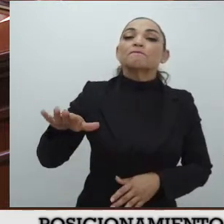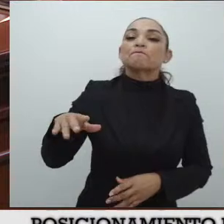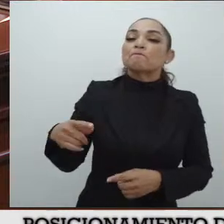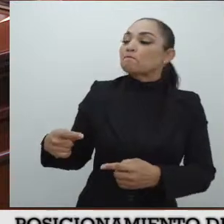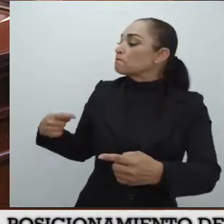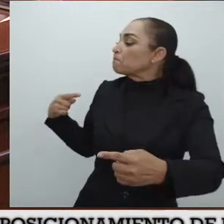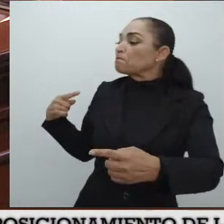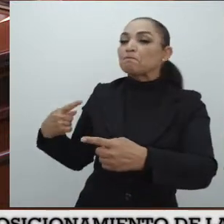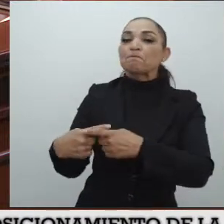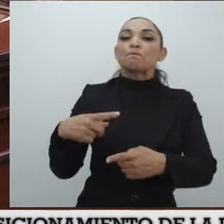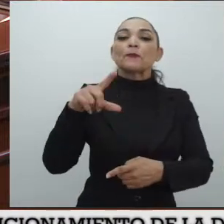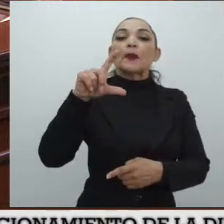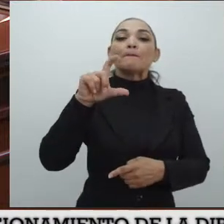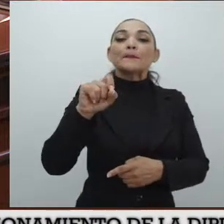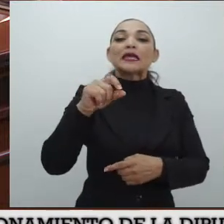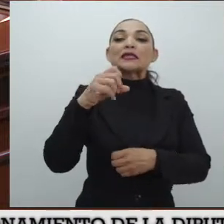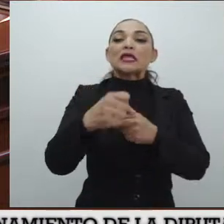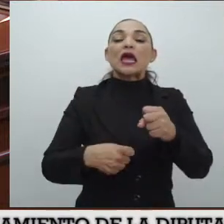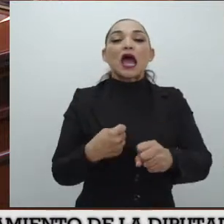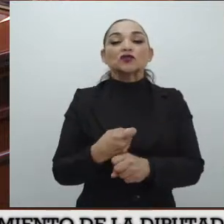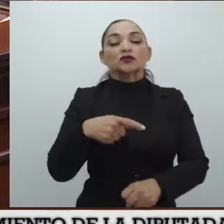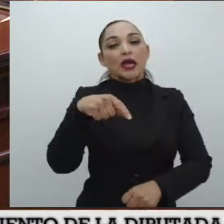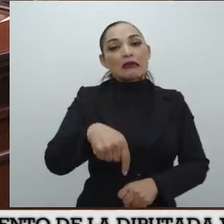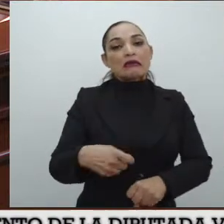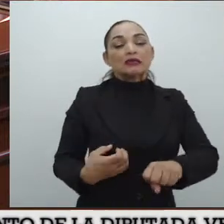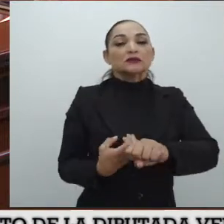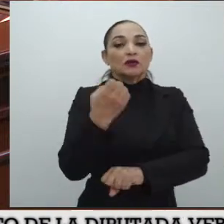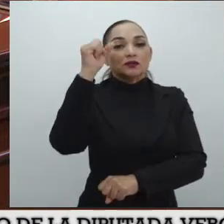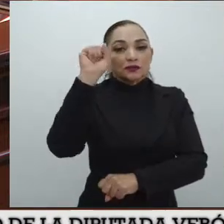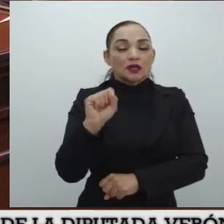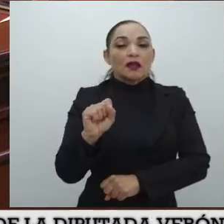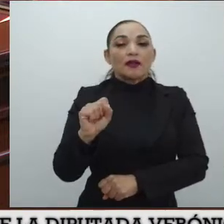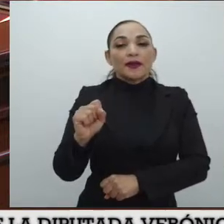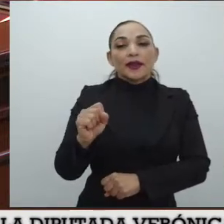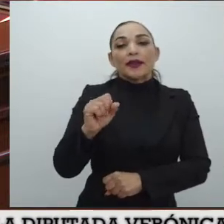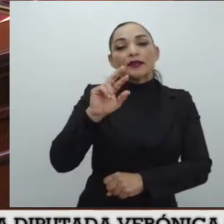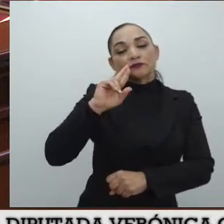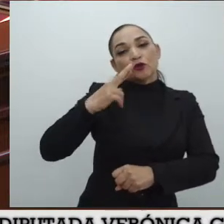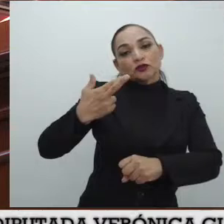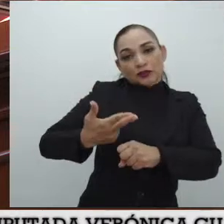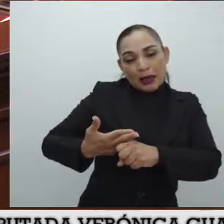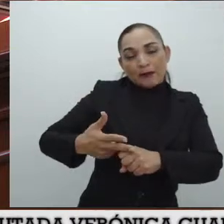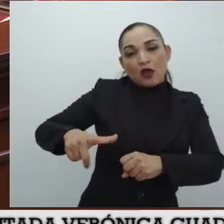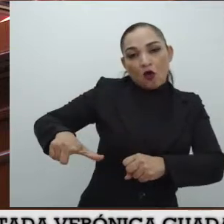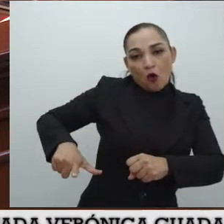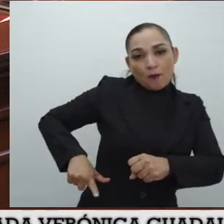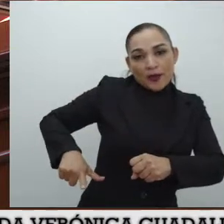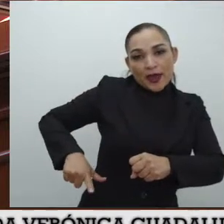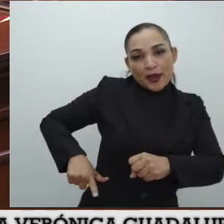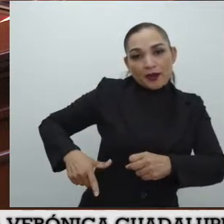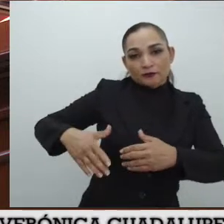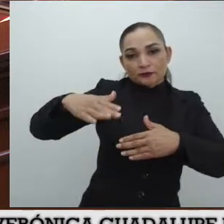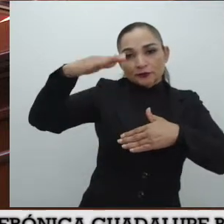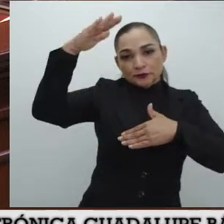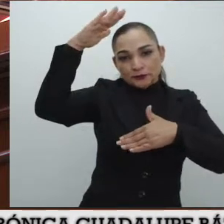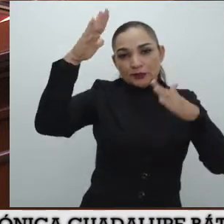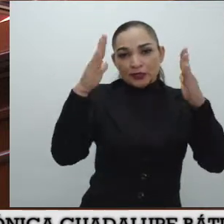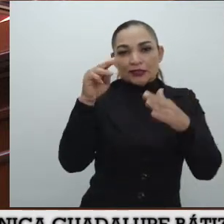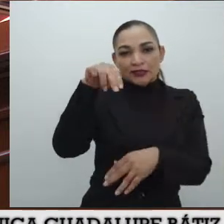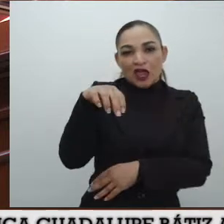20 años, en Sinaloa, a cargo de los gobiernos neoliberales que